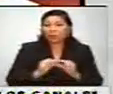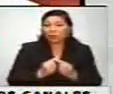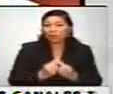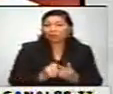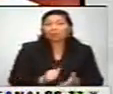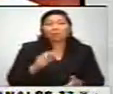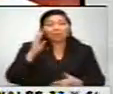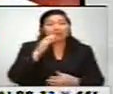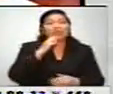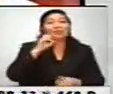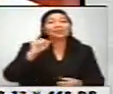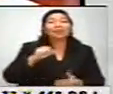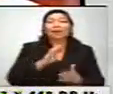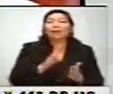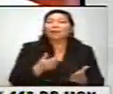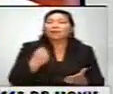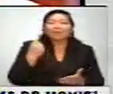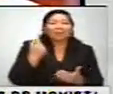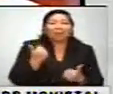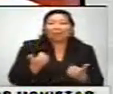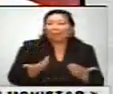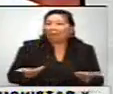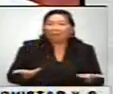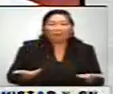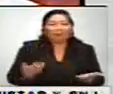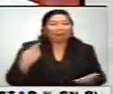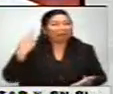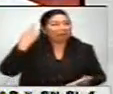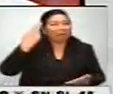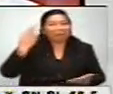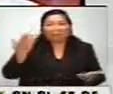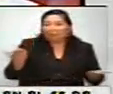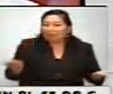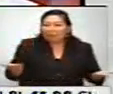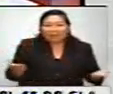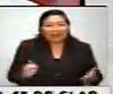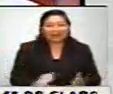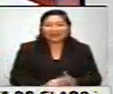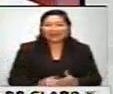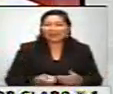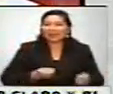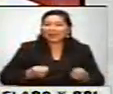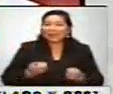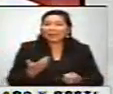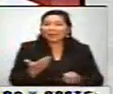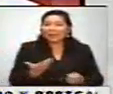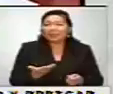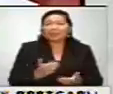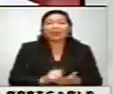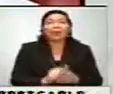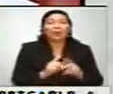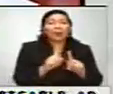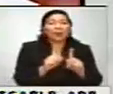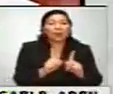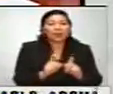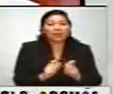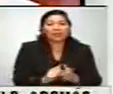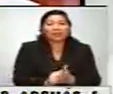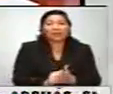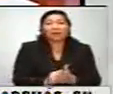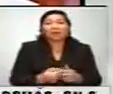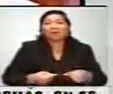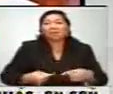efectivos policiales. Sí, todavía no entiendo cuál es la razón de esta movida de pedir o de cuestionar o